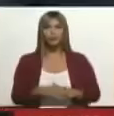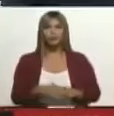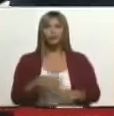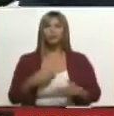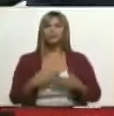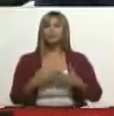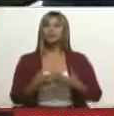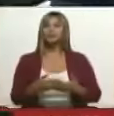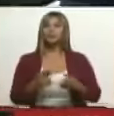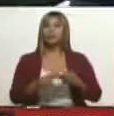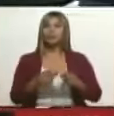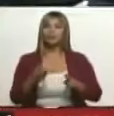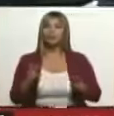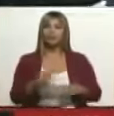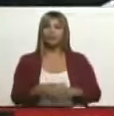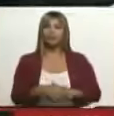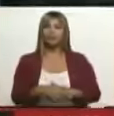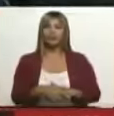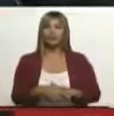garantizar la paz.